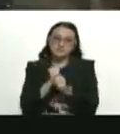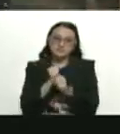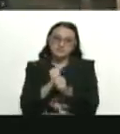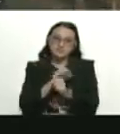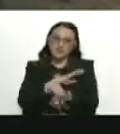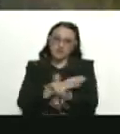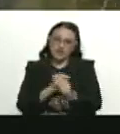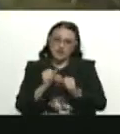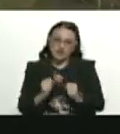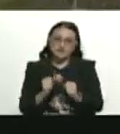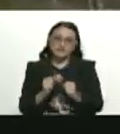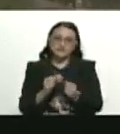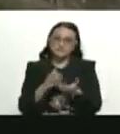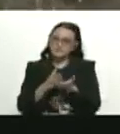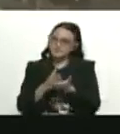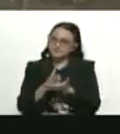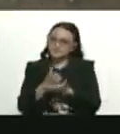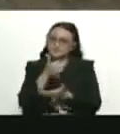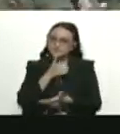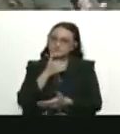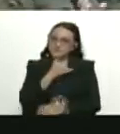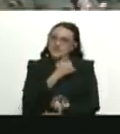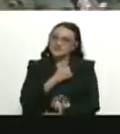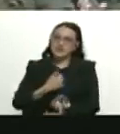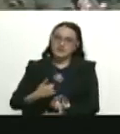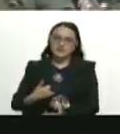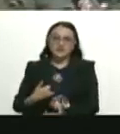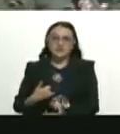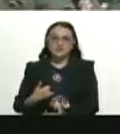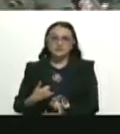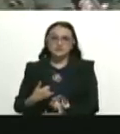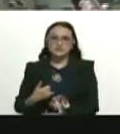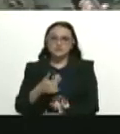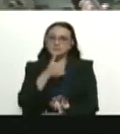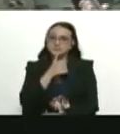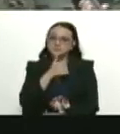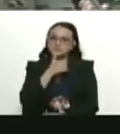fortaleza, constancia y sacrificio en